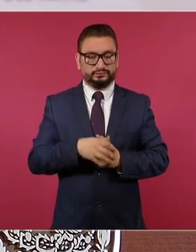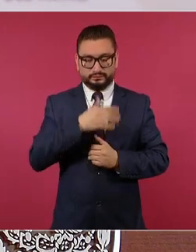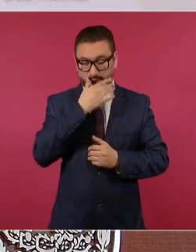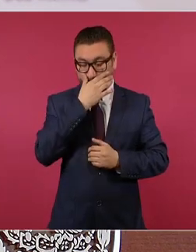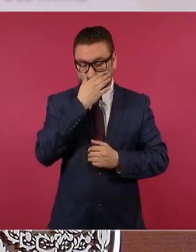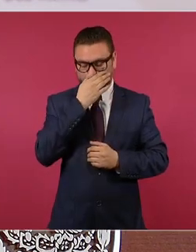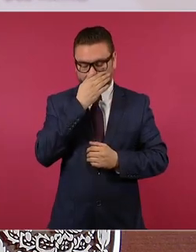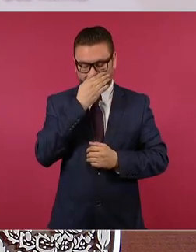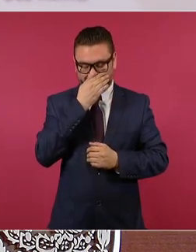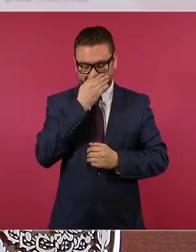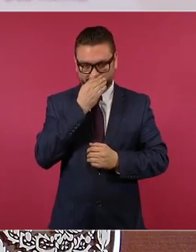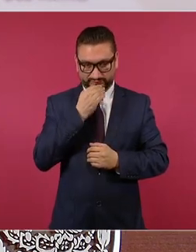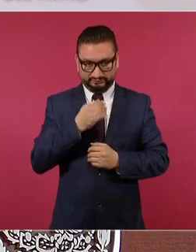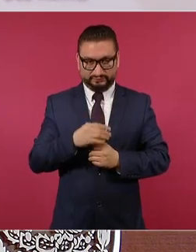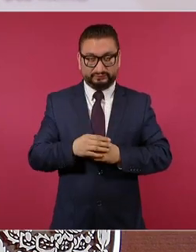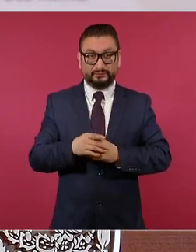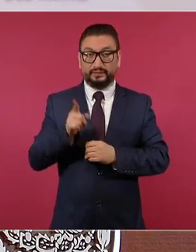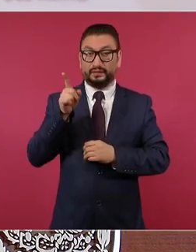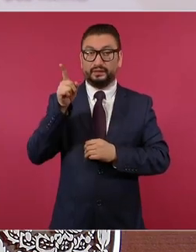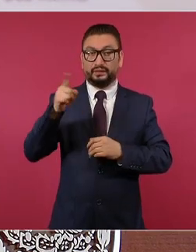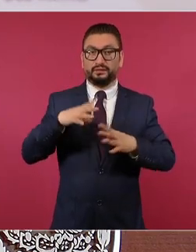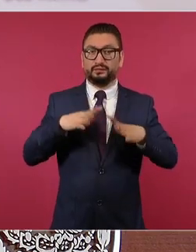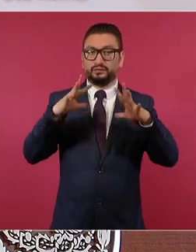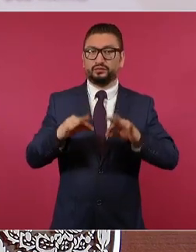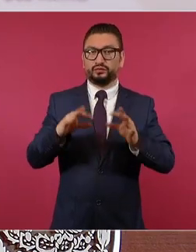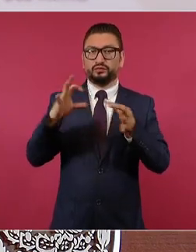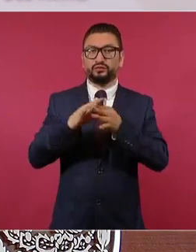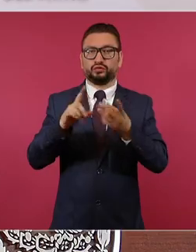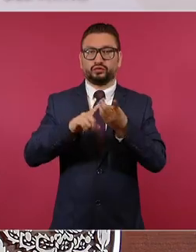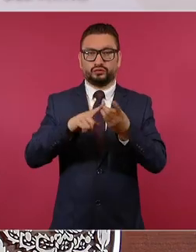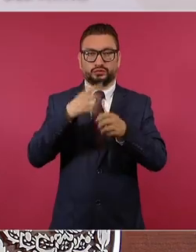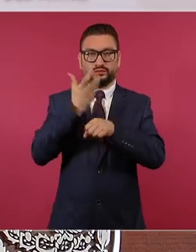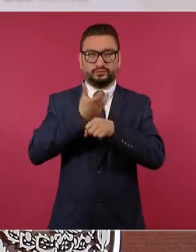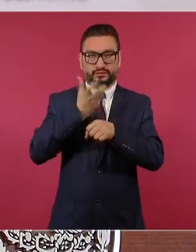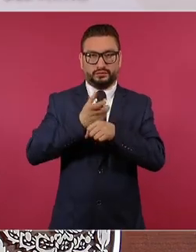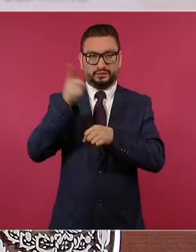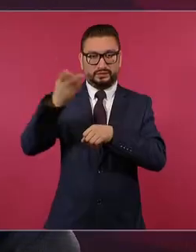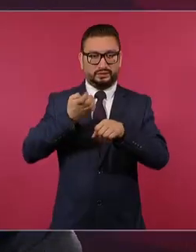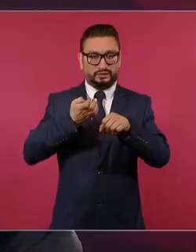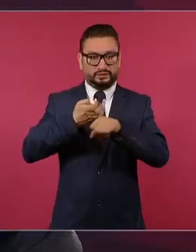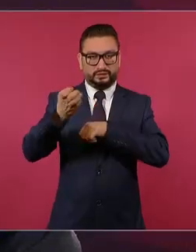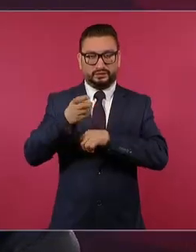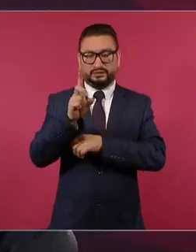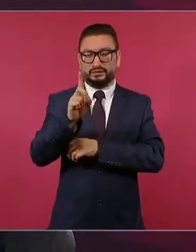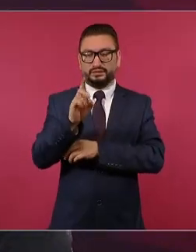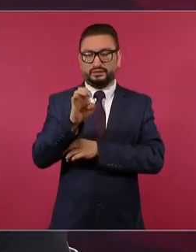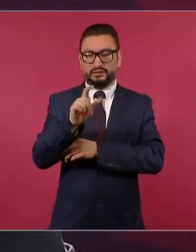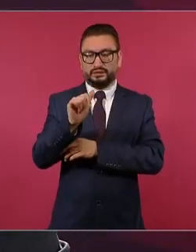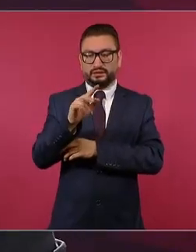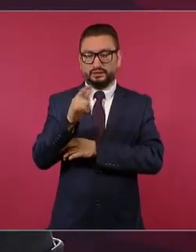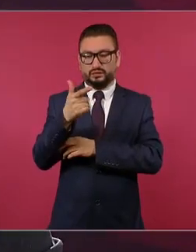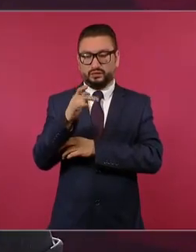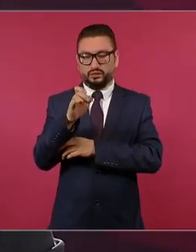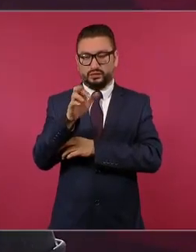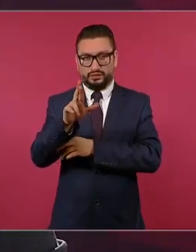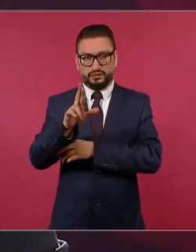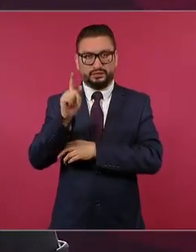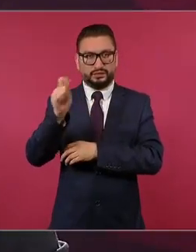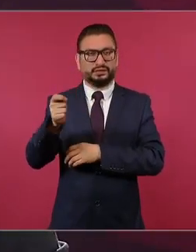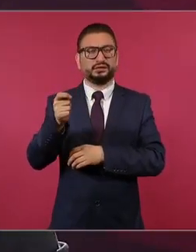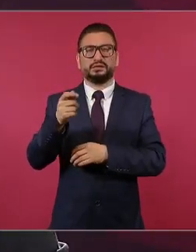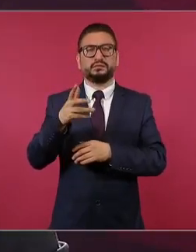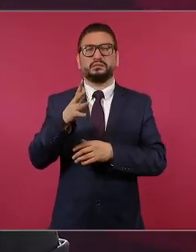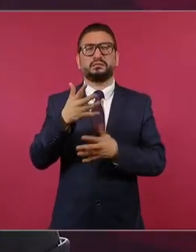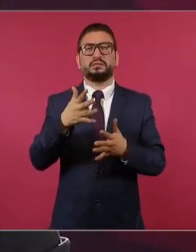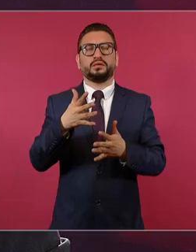está establecida en los Estados Unidos, en un estado que es Delaware. Delaware es algo